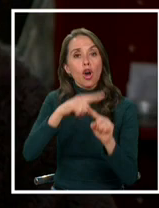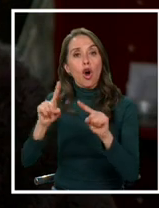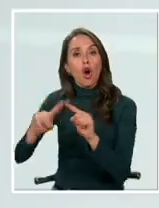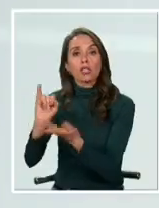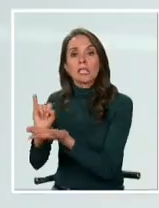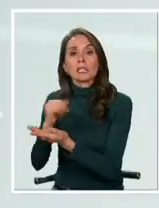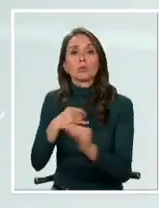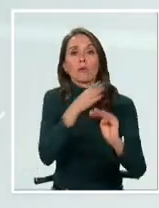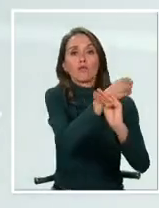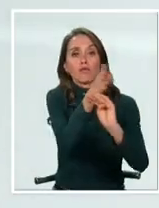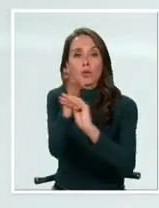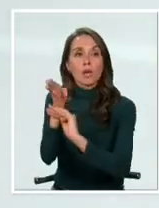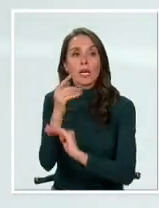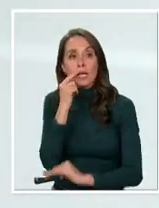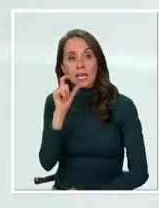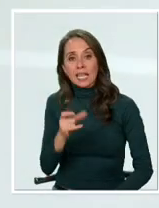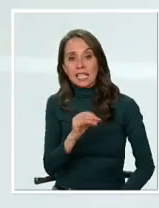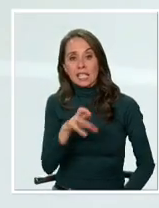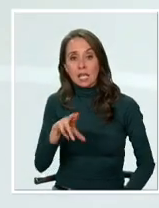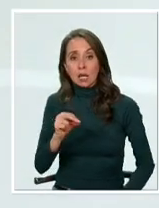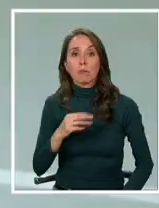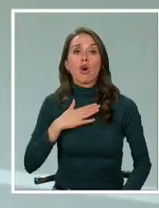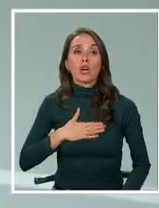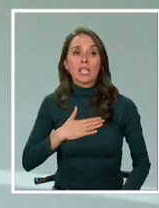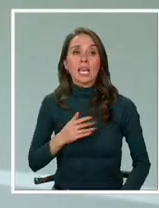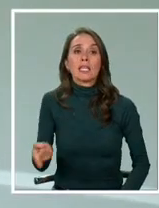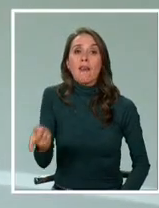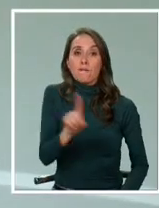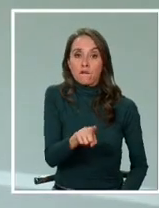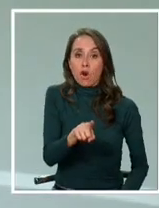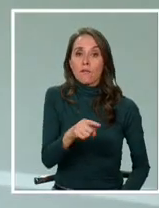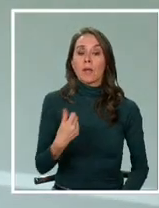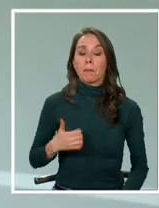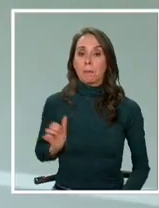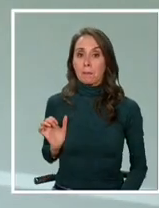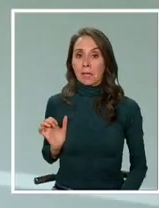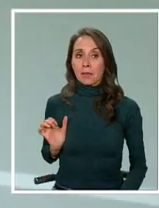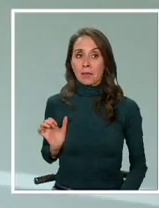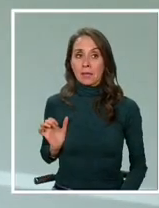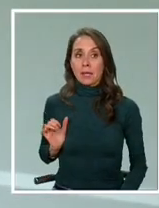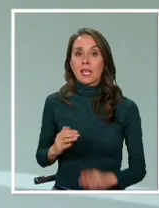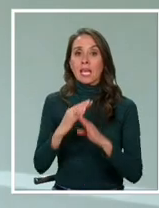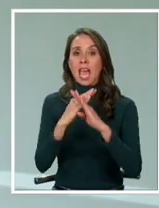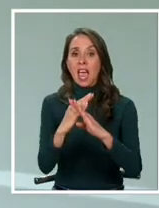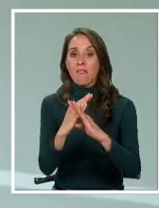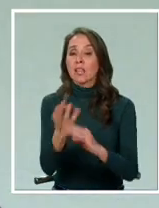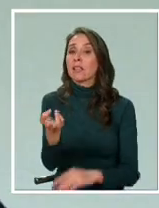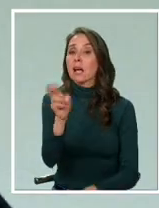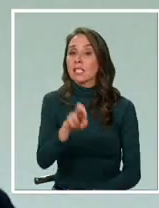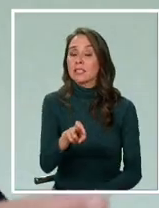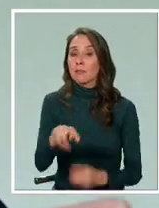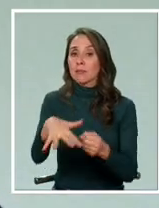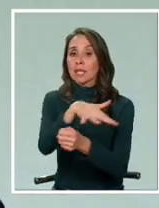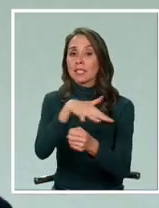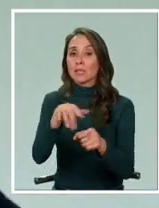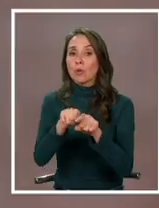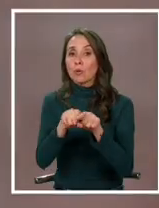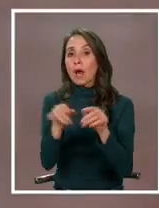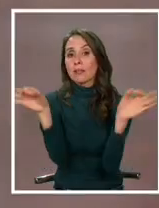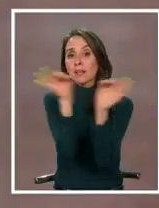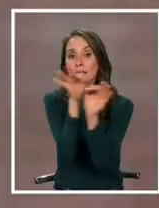instituciones Guillermo namor manifestó su intención de volver a la pdi precisamente para evitar que se repitan situaciones como